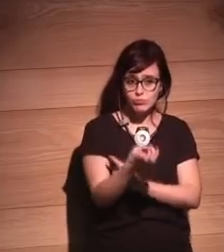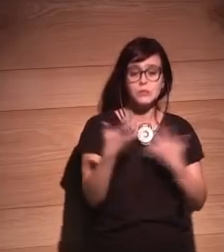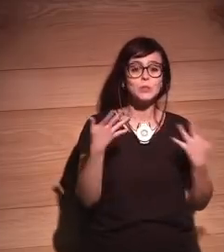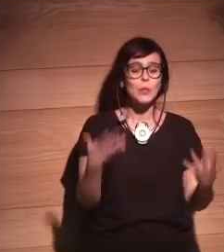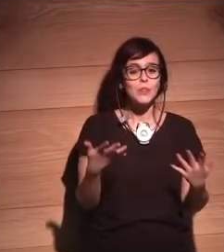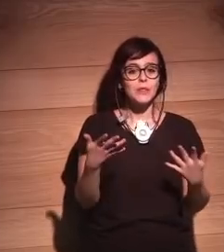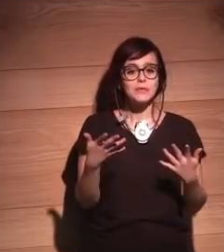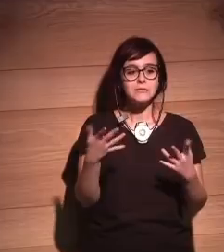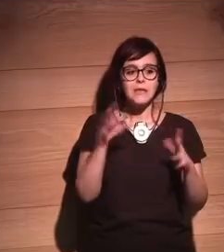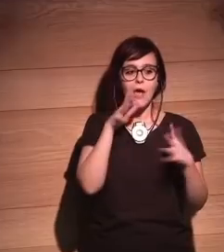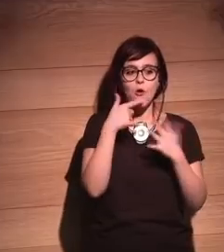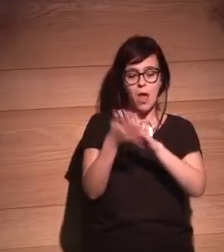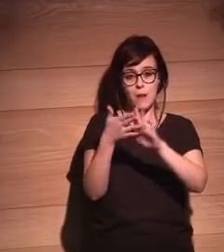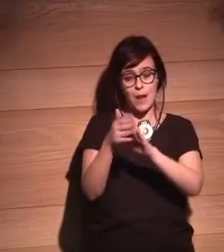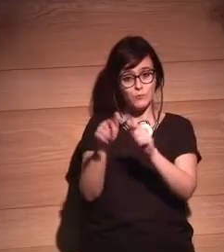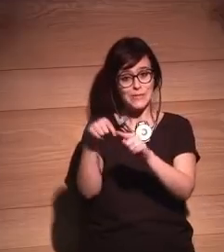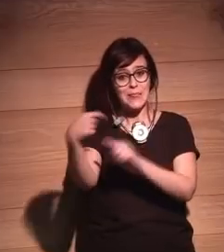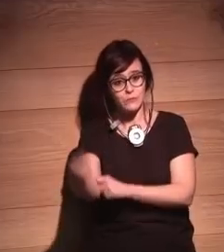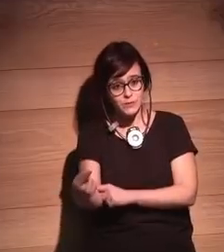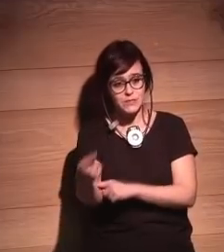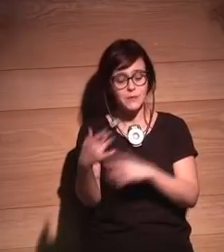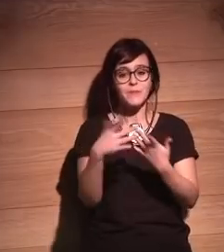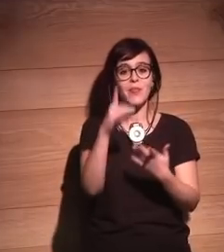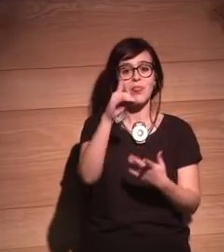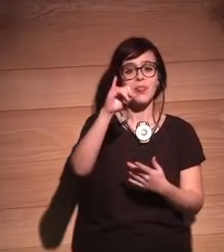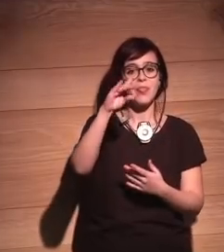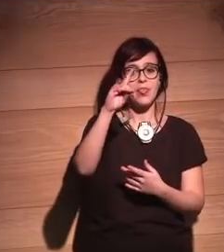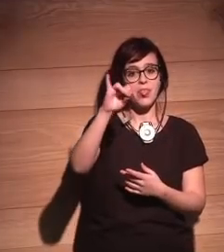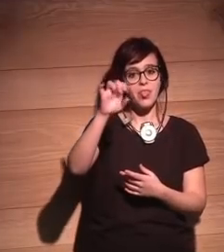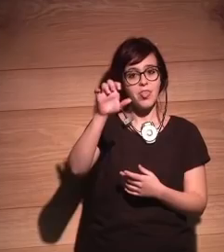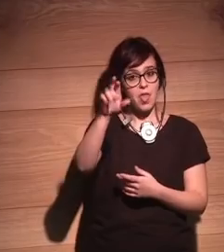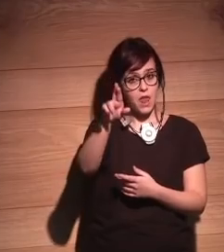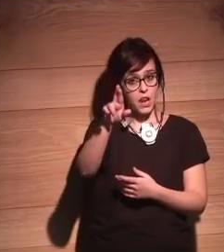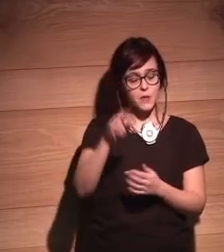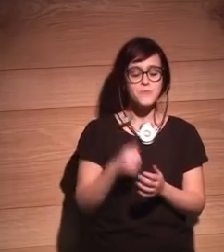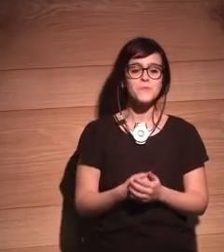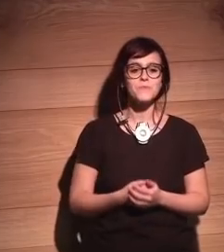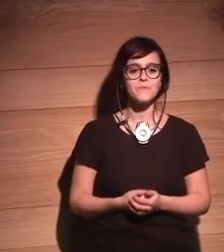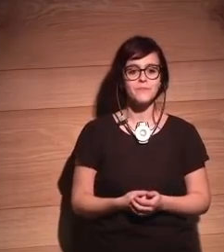Un poquito exploraremos eso más adelante. Didier.